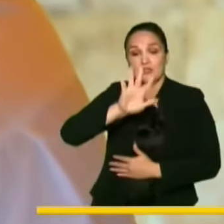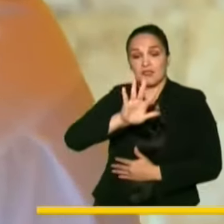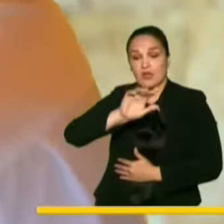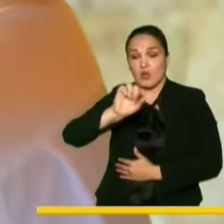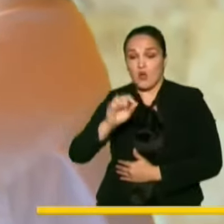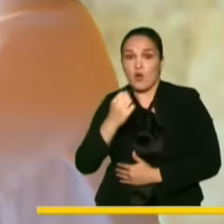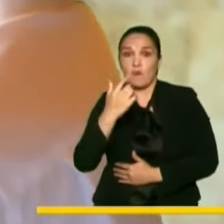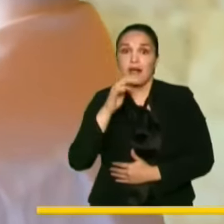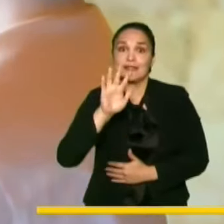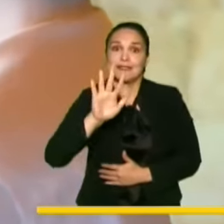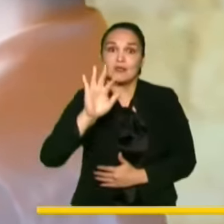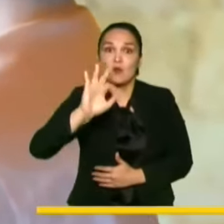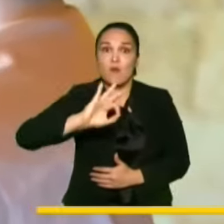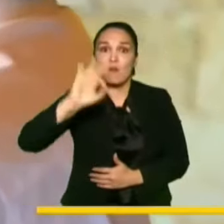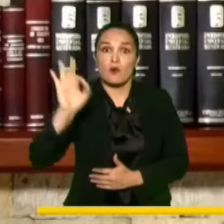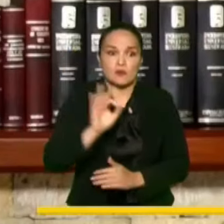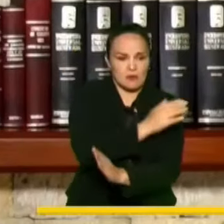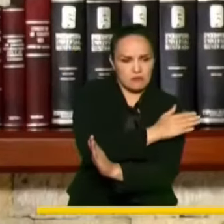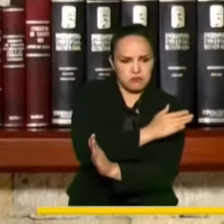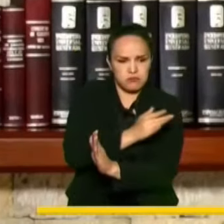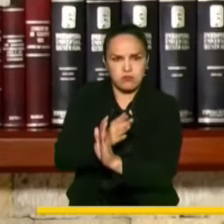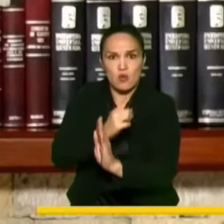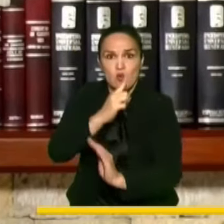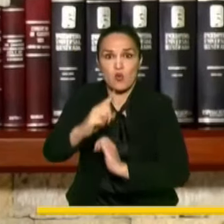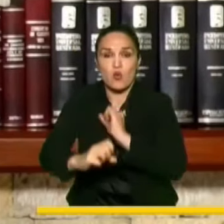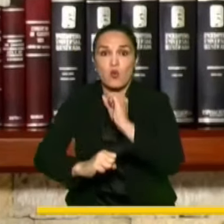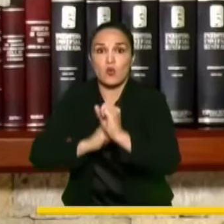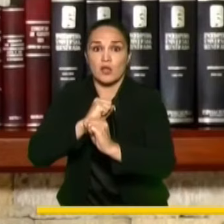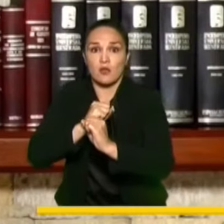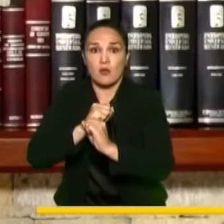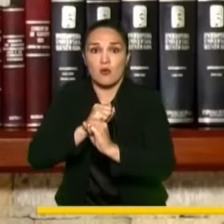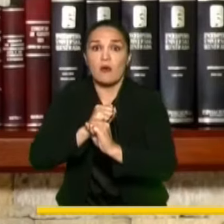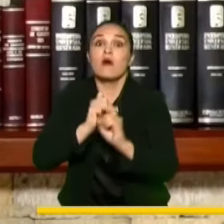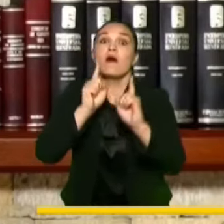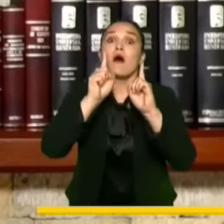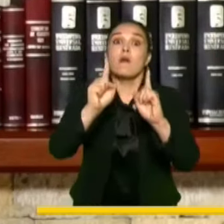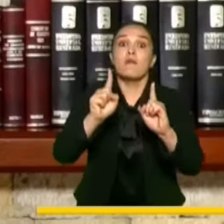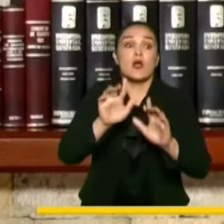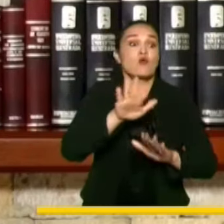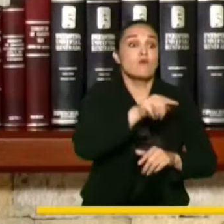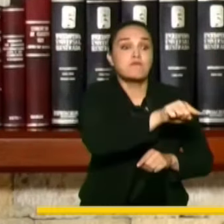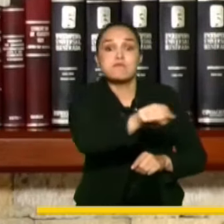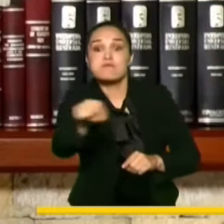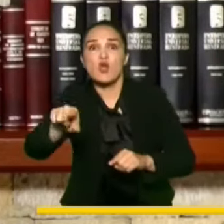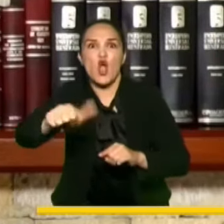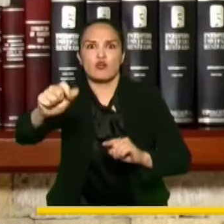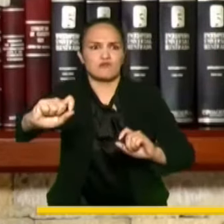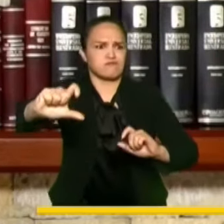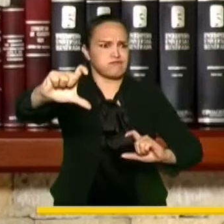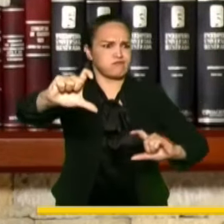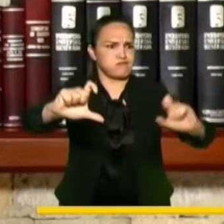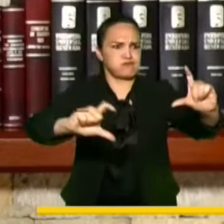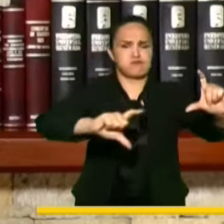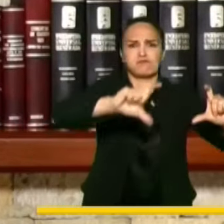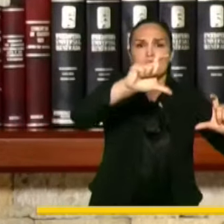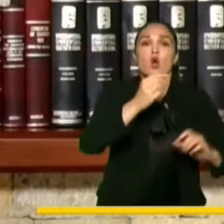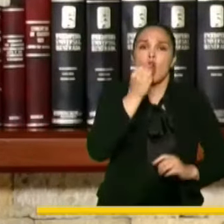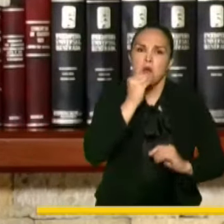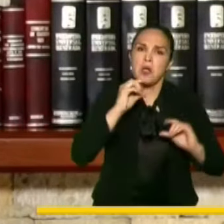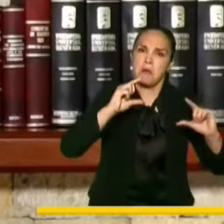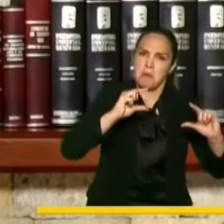alza durante todo el año, muy por debajo del crecimiento de la tasa de inflación promedio y muy